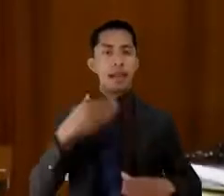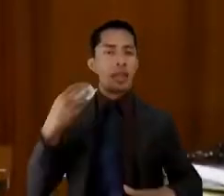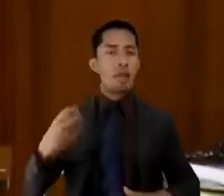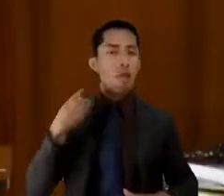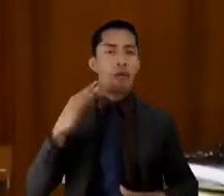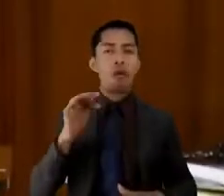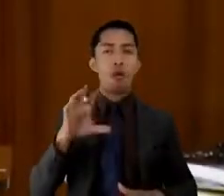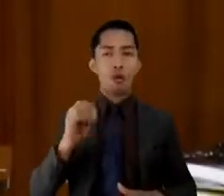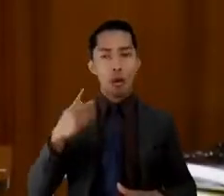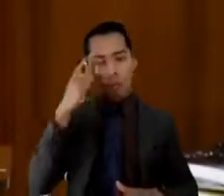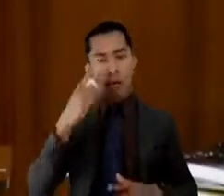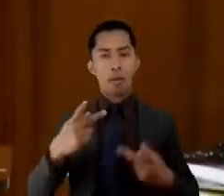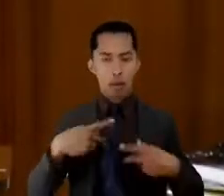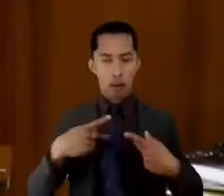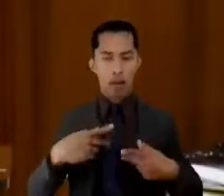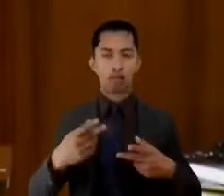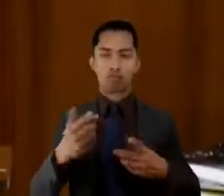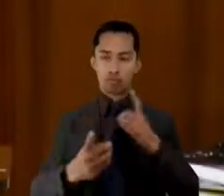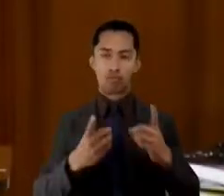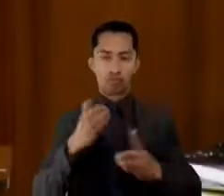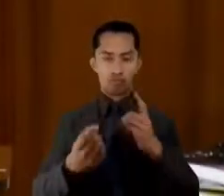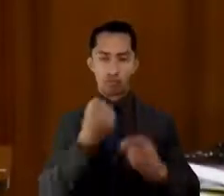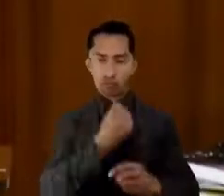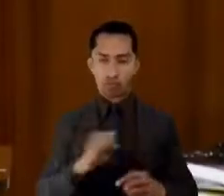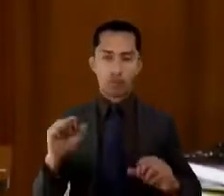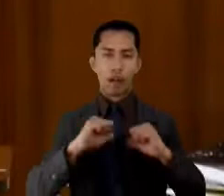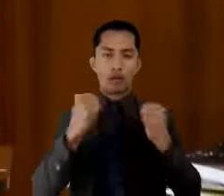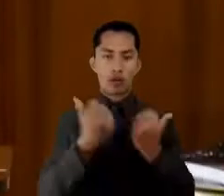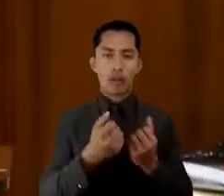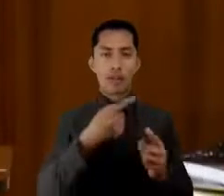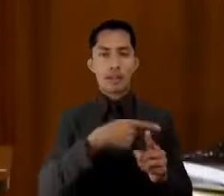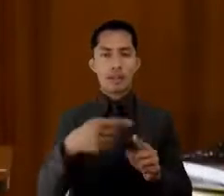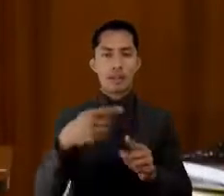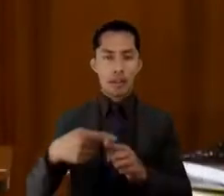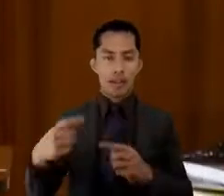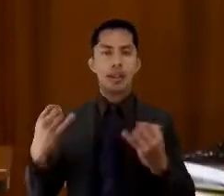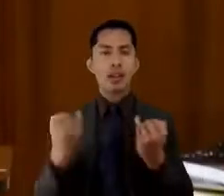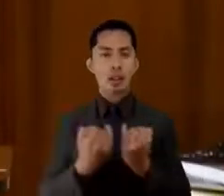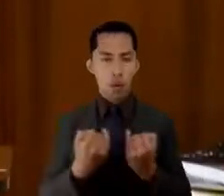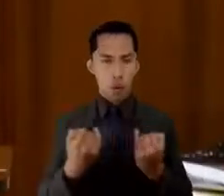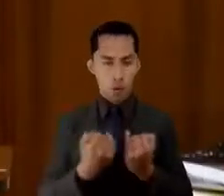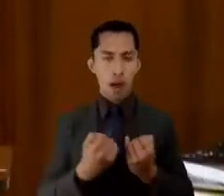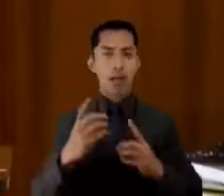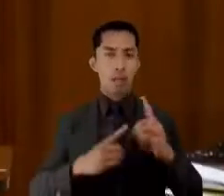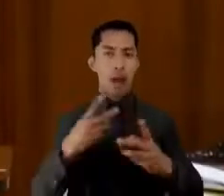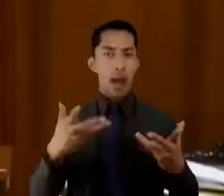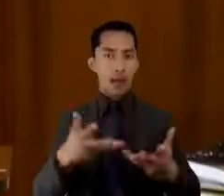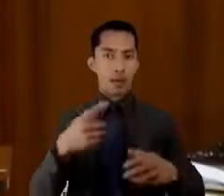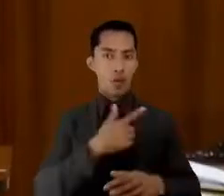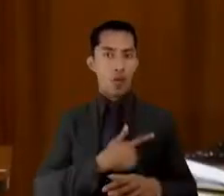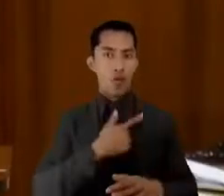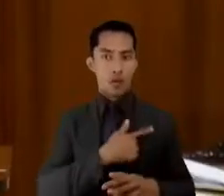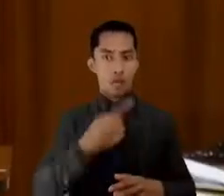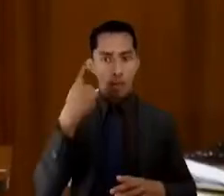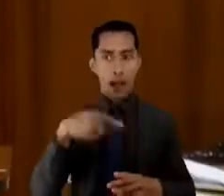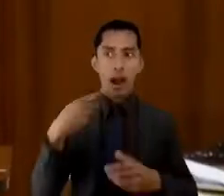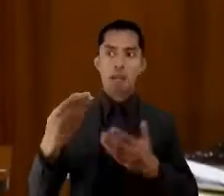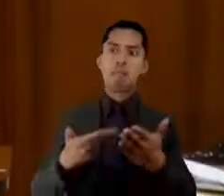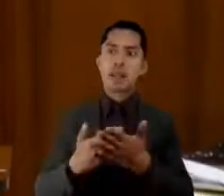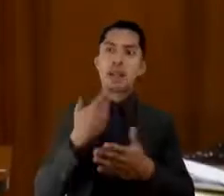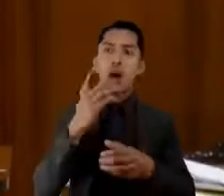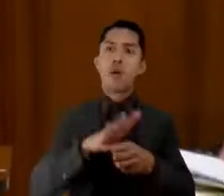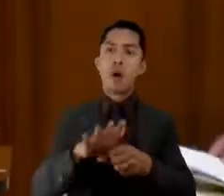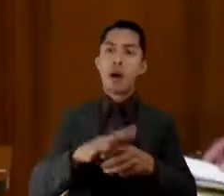escuchó a deportistas, organizaciones de la sociedad civil y diversos actores del deporte con el objetivo de incluir sus peticiones en el